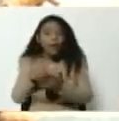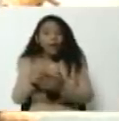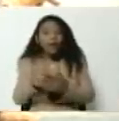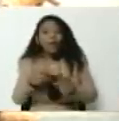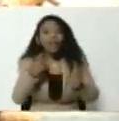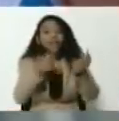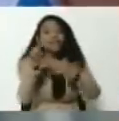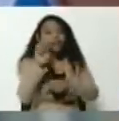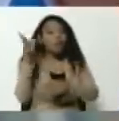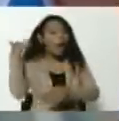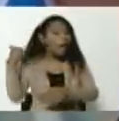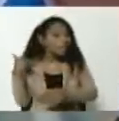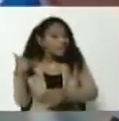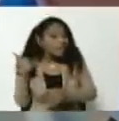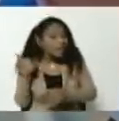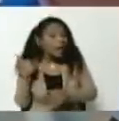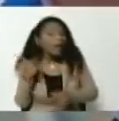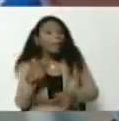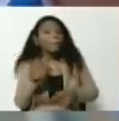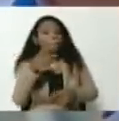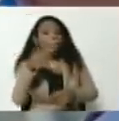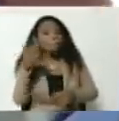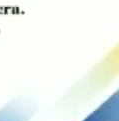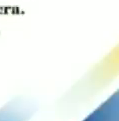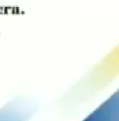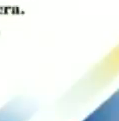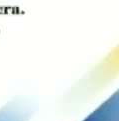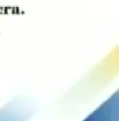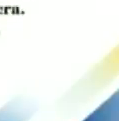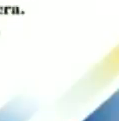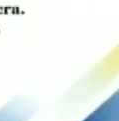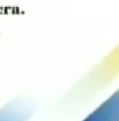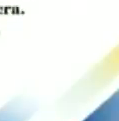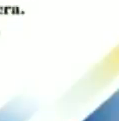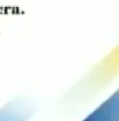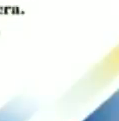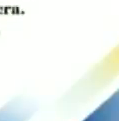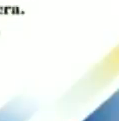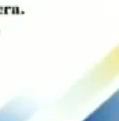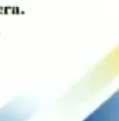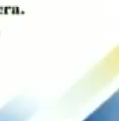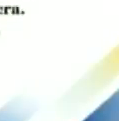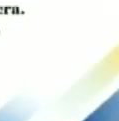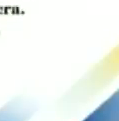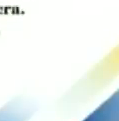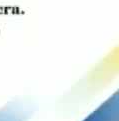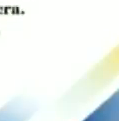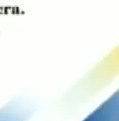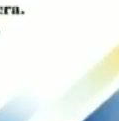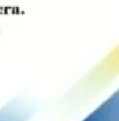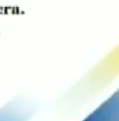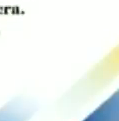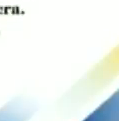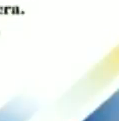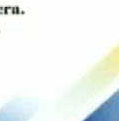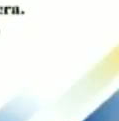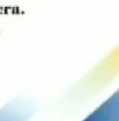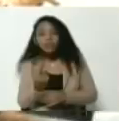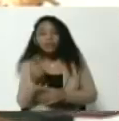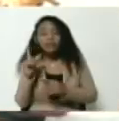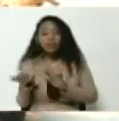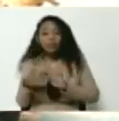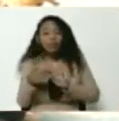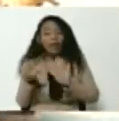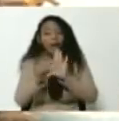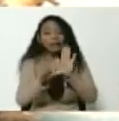pasado, inventó una figura que se llama la figura de alter ego. Eso quiere decir, contraviniendo todas las leyes